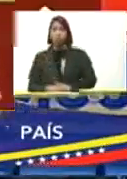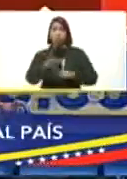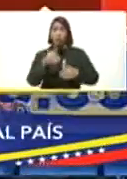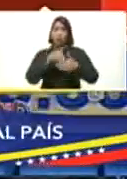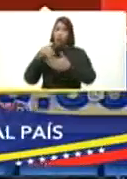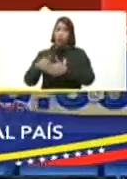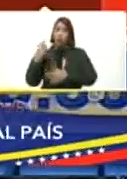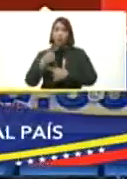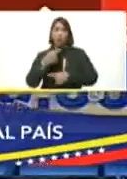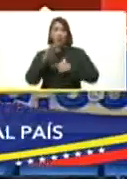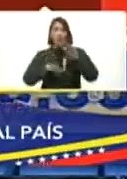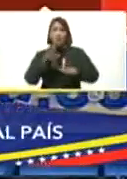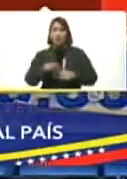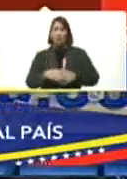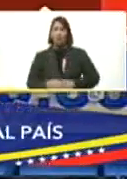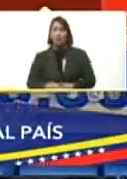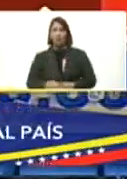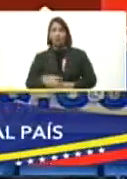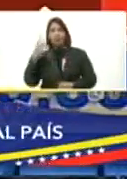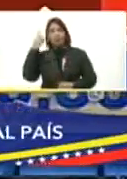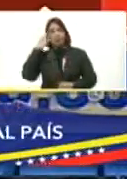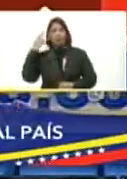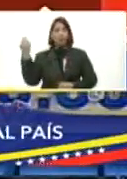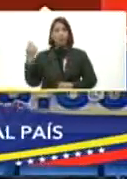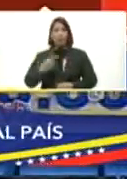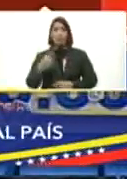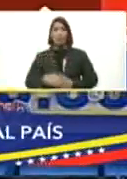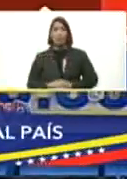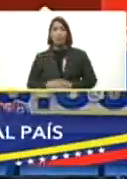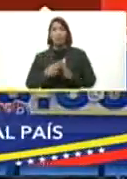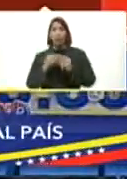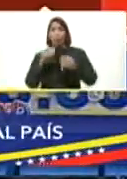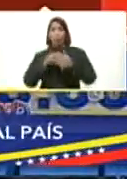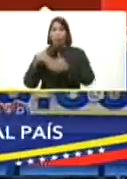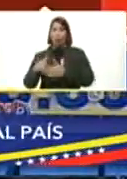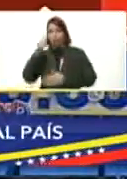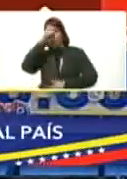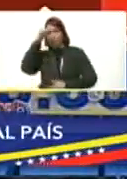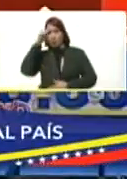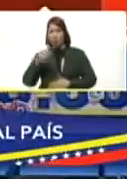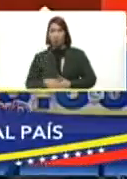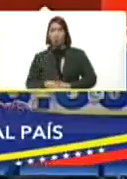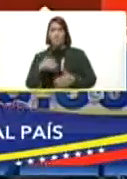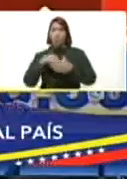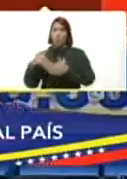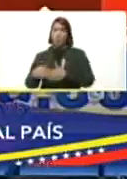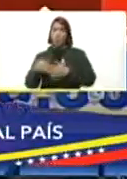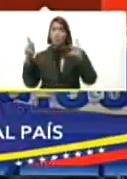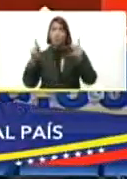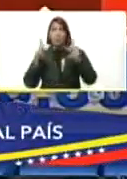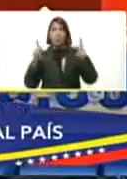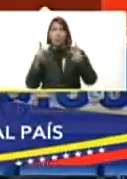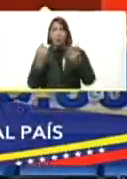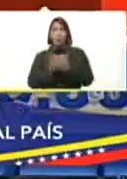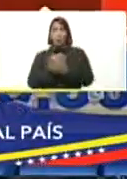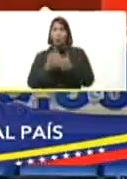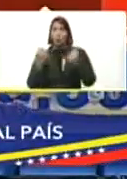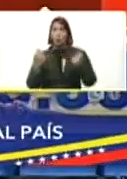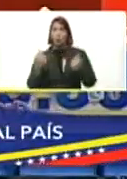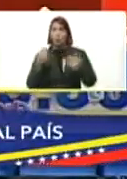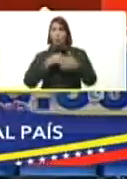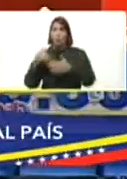votar para avanzar. Métanselo aquí en la mente. Todo el que vota el domingo vota por la prosperidad económica, vota